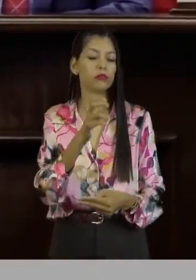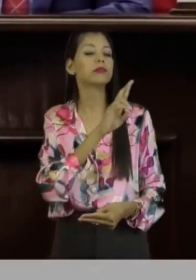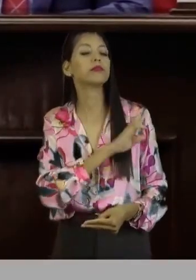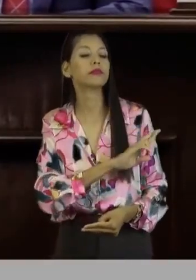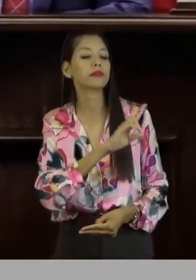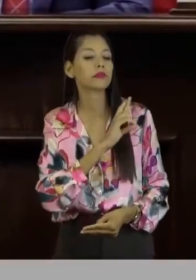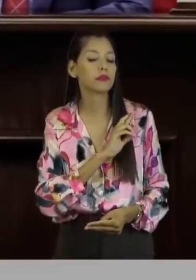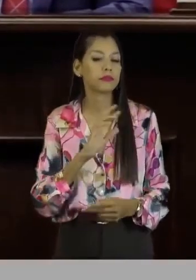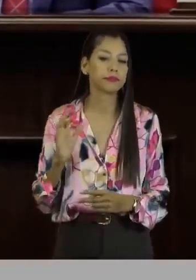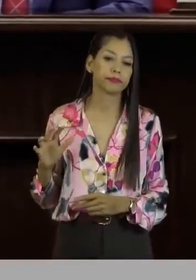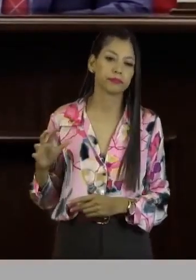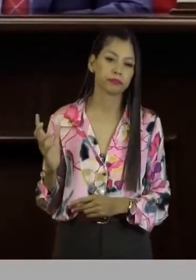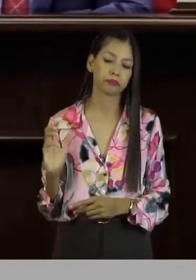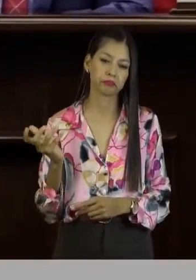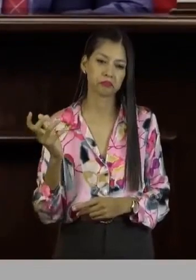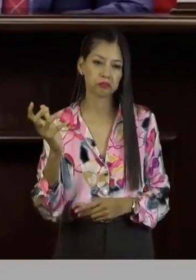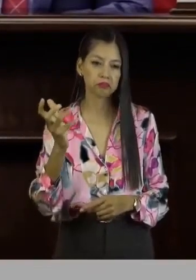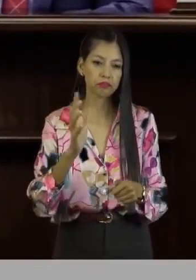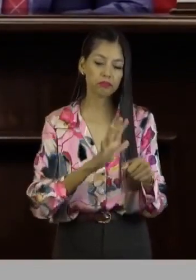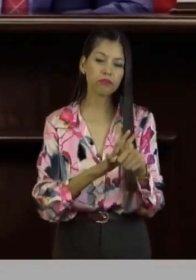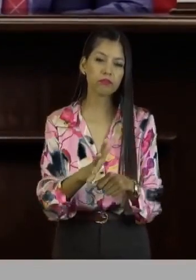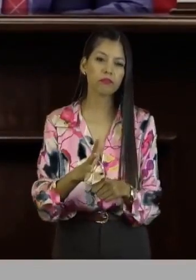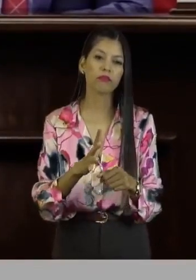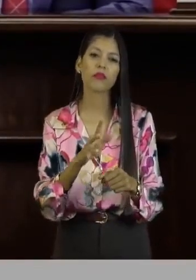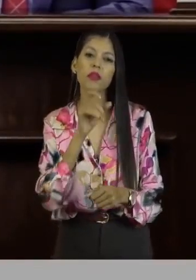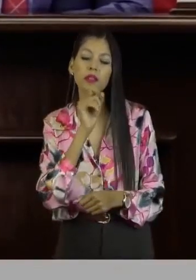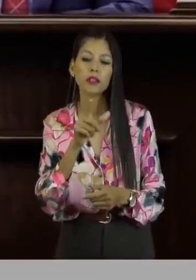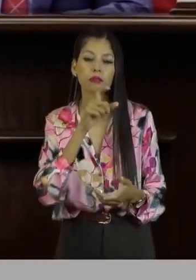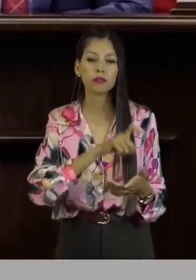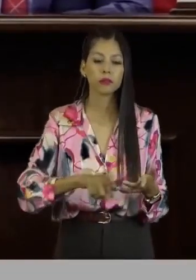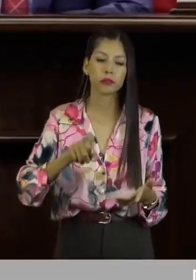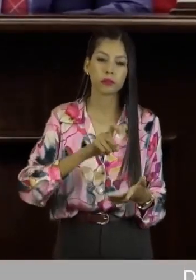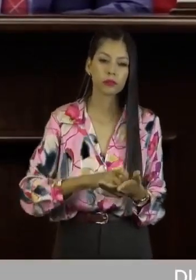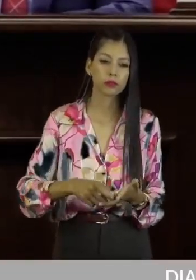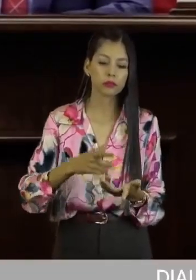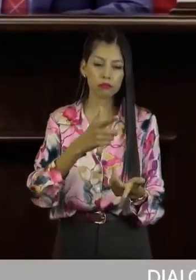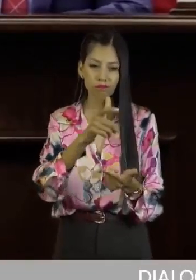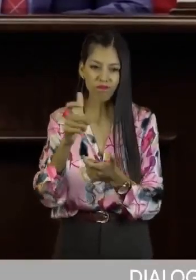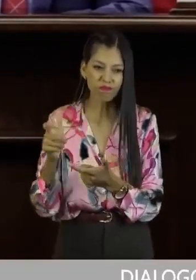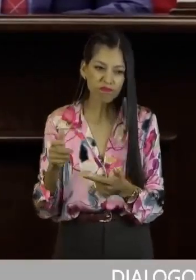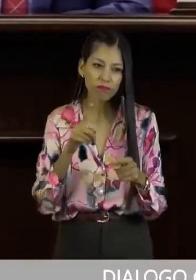patrullas, con la compra de armamento.